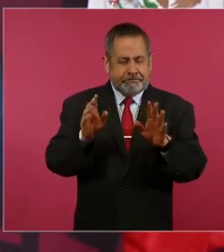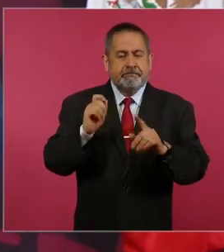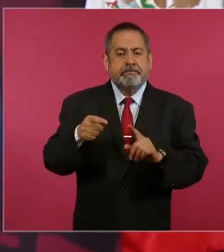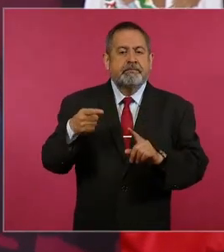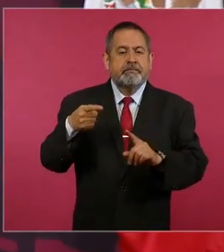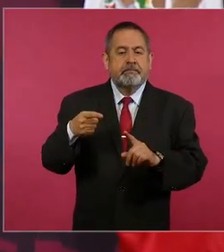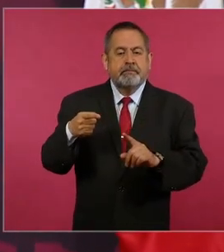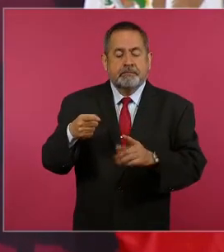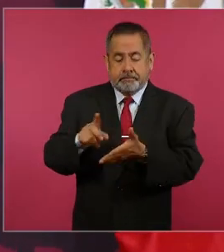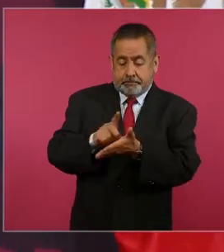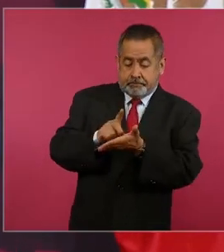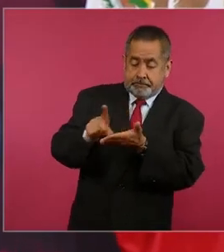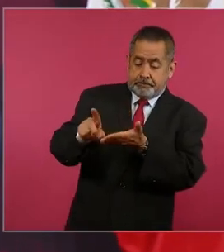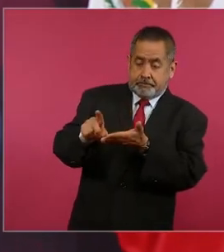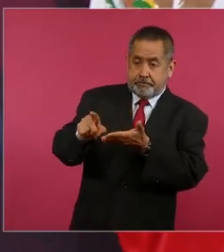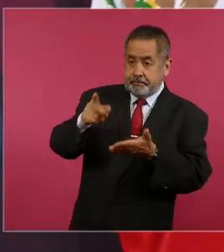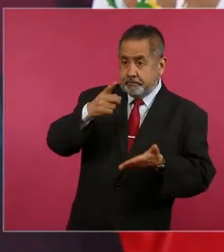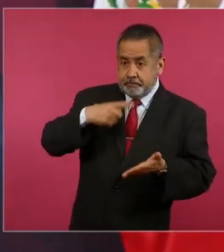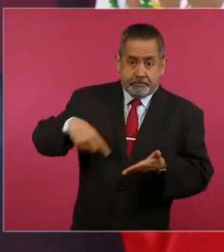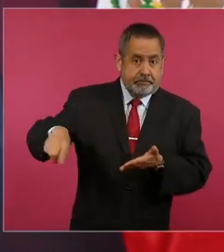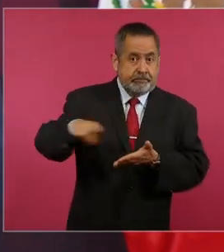ese derecho